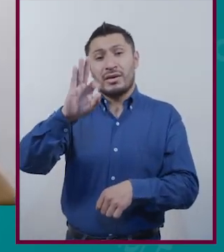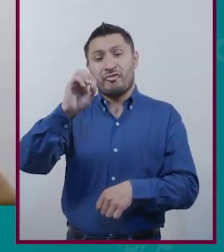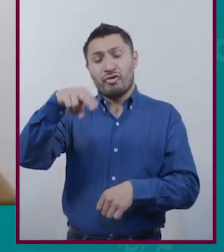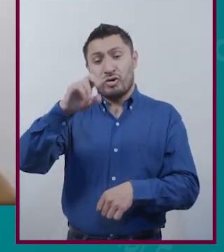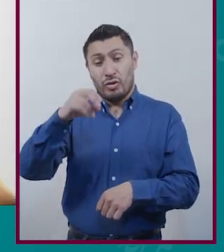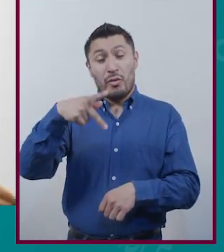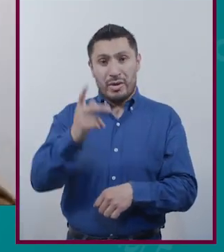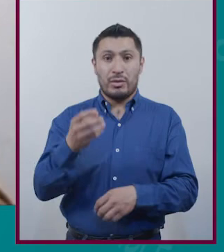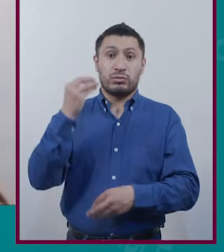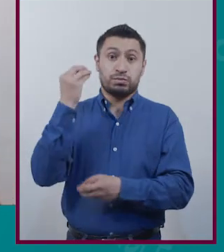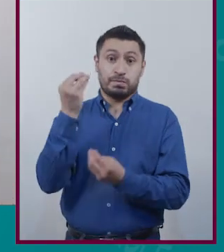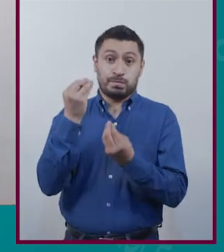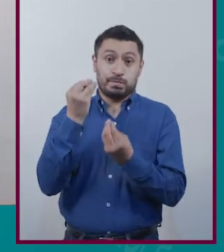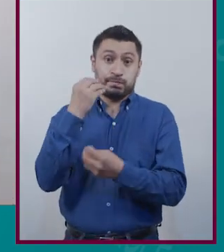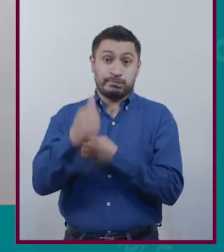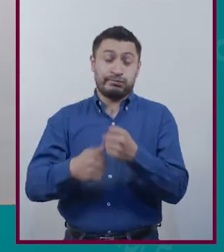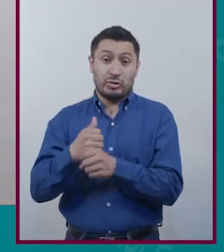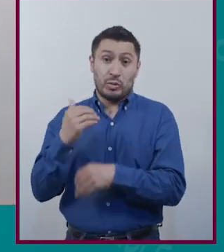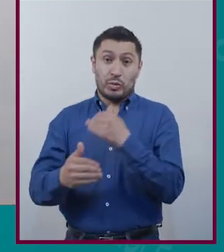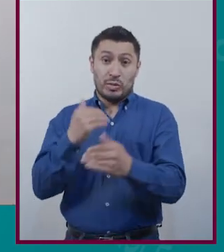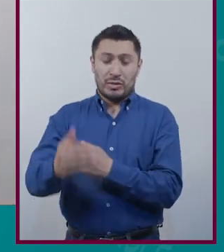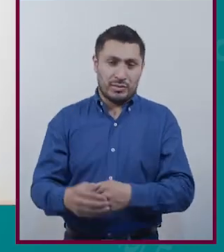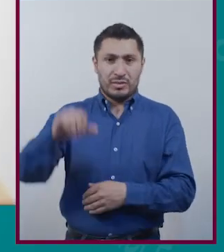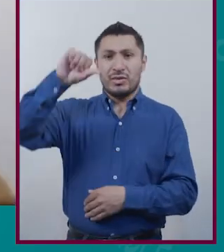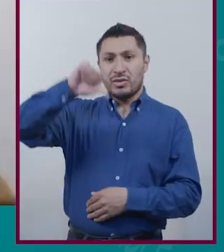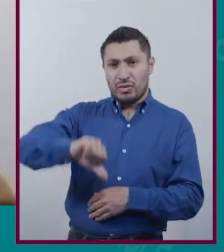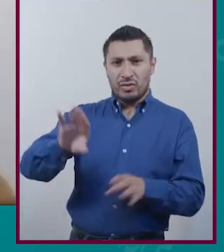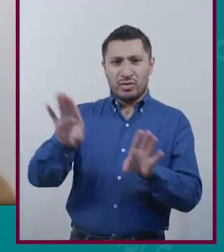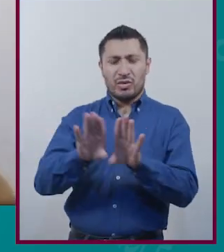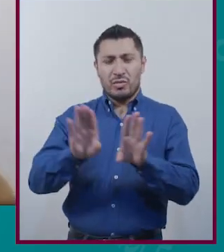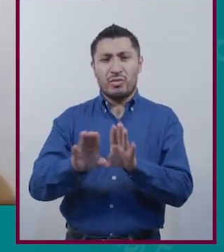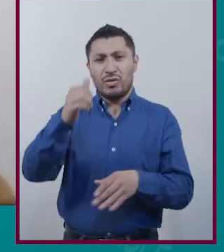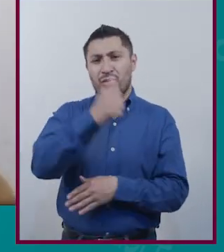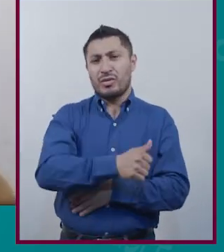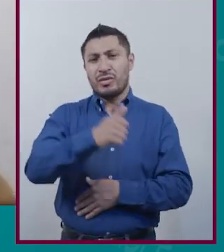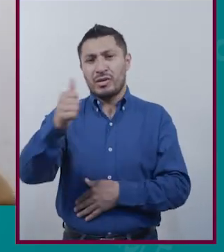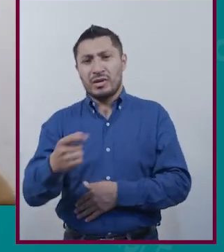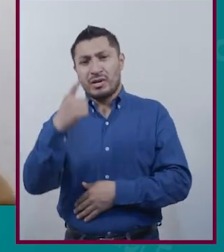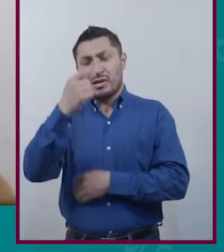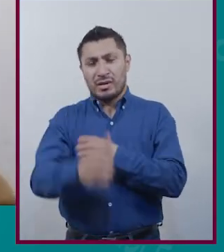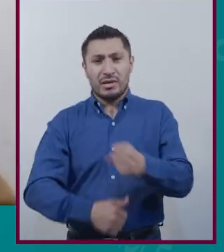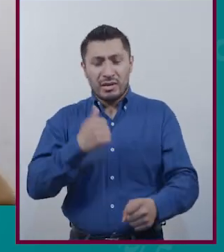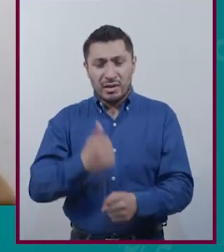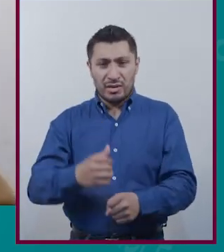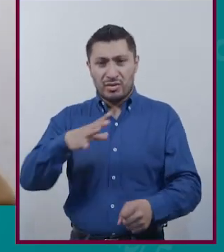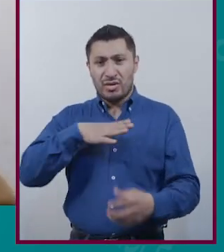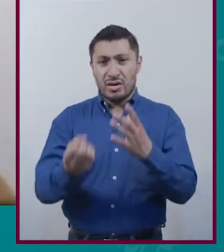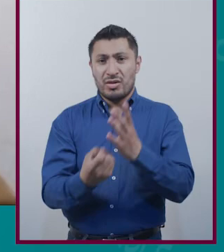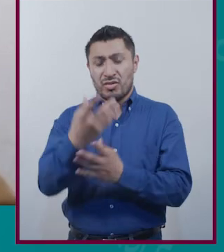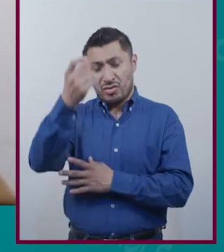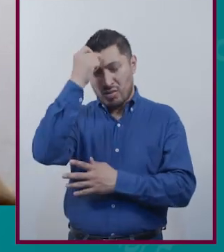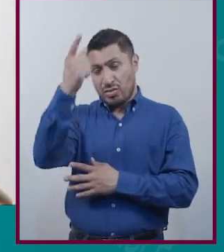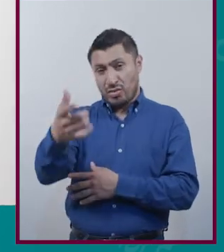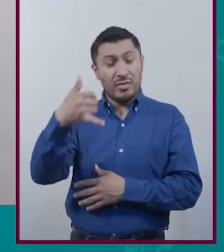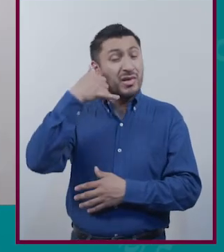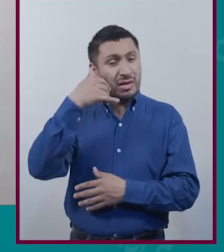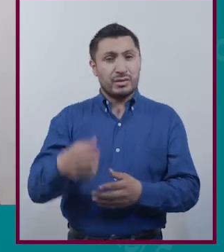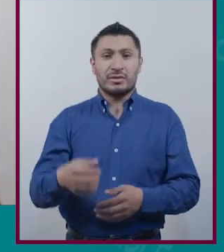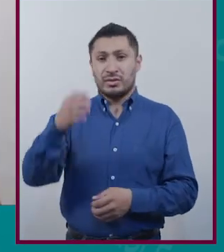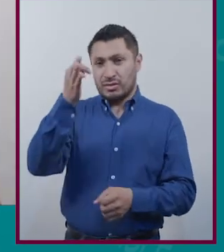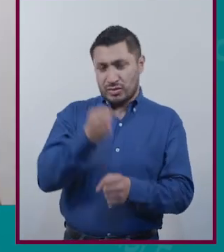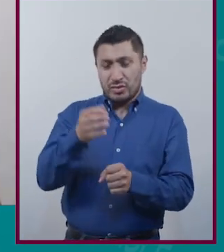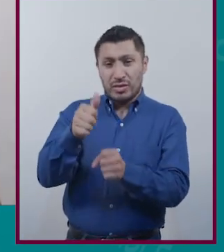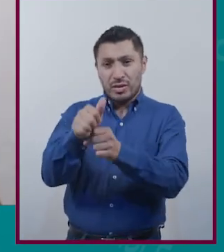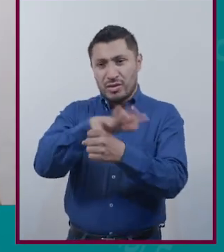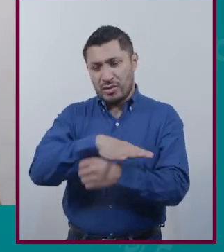cada semana que hay un lanzamiento de un nuevo equipo. Vemos incluso en esta época de pandemia, podemos